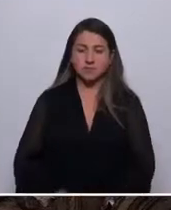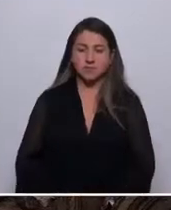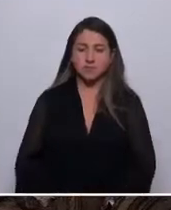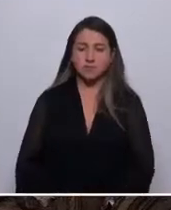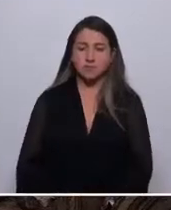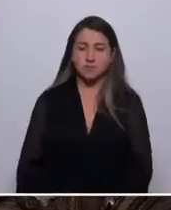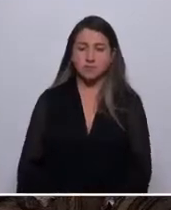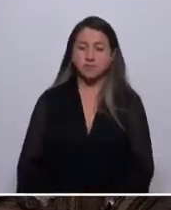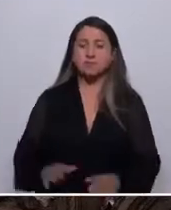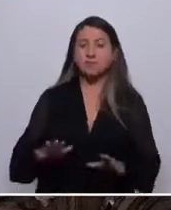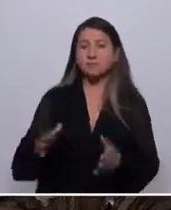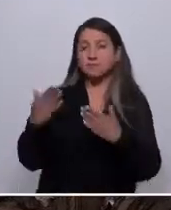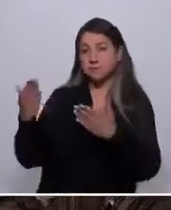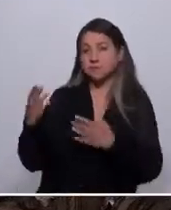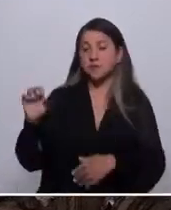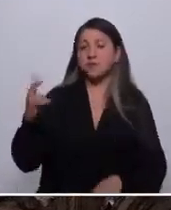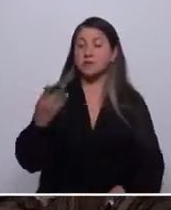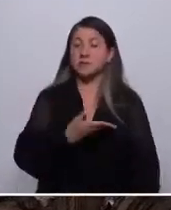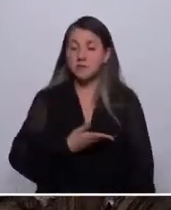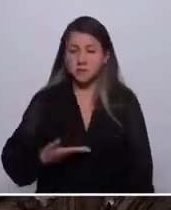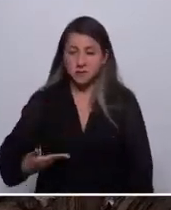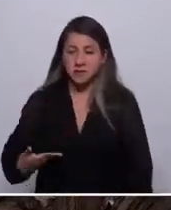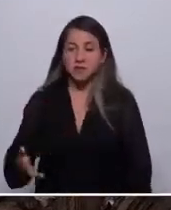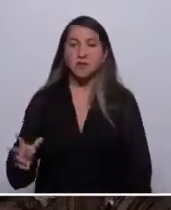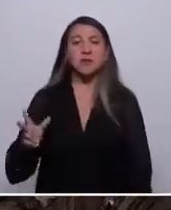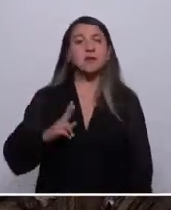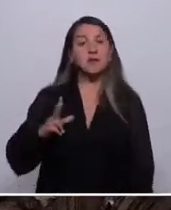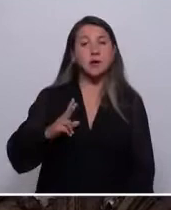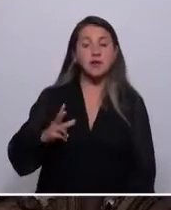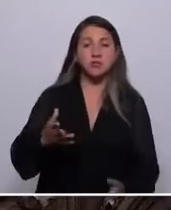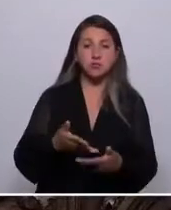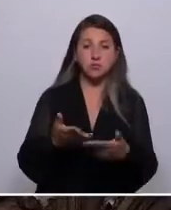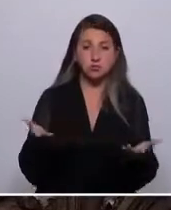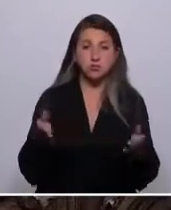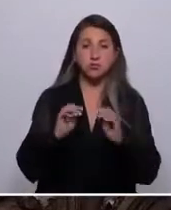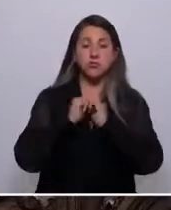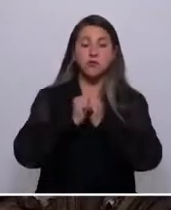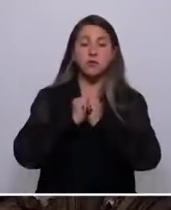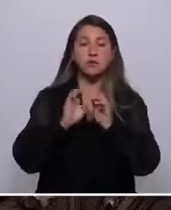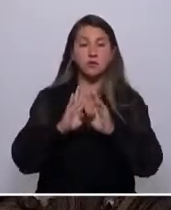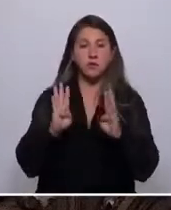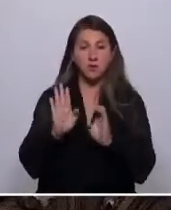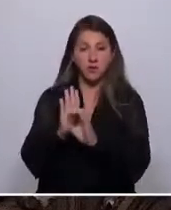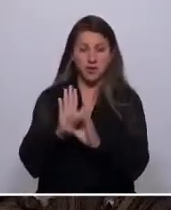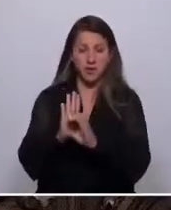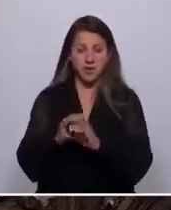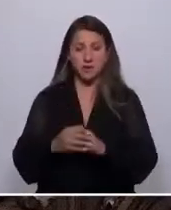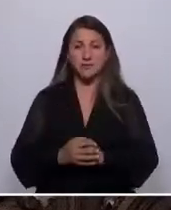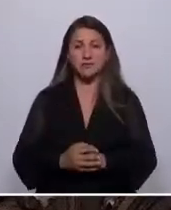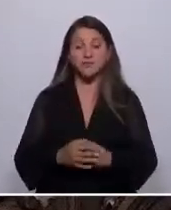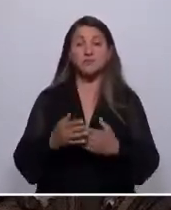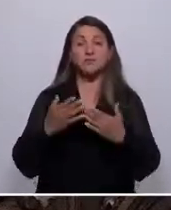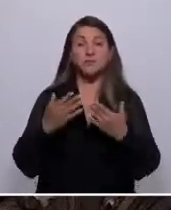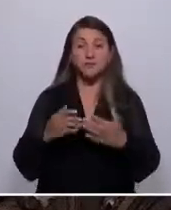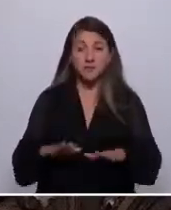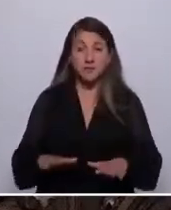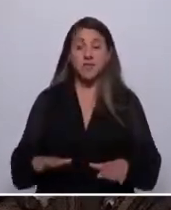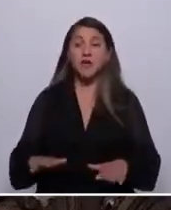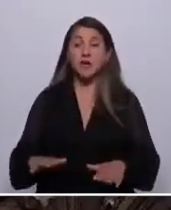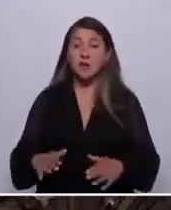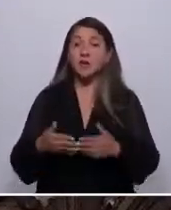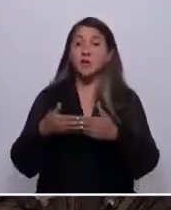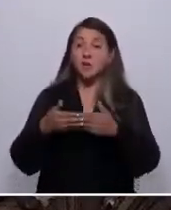Señora Vicepresidenta, estimados y estimadas colegas convencionales, hemos recorrido un largo